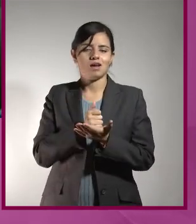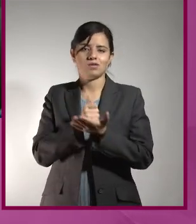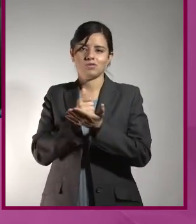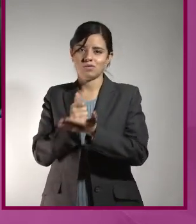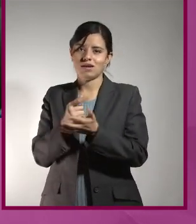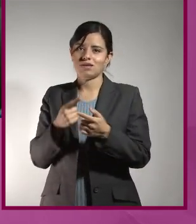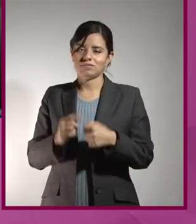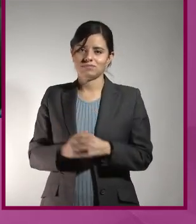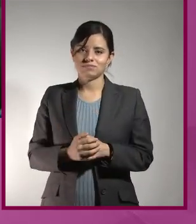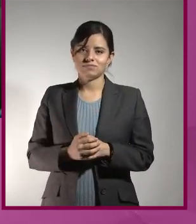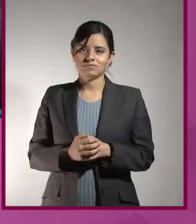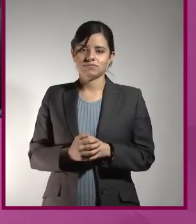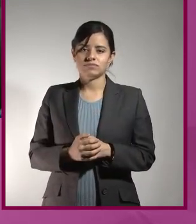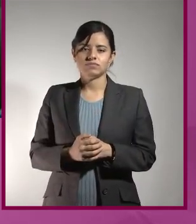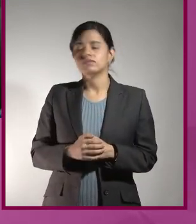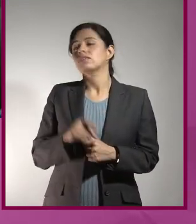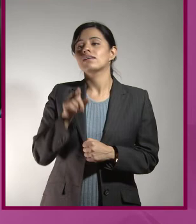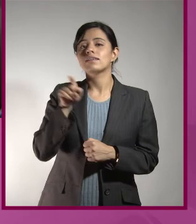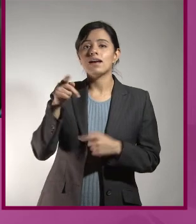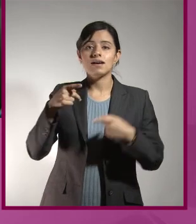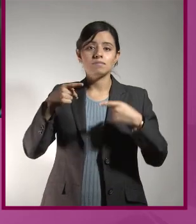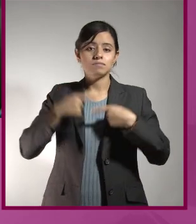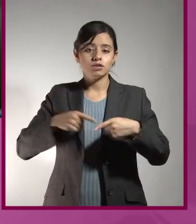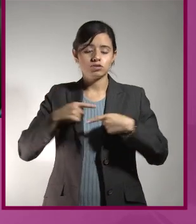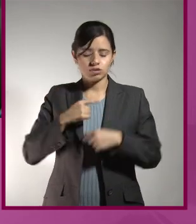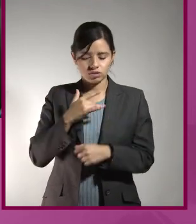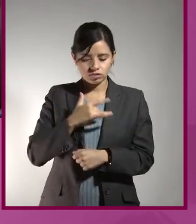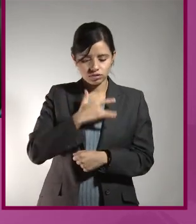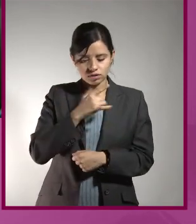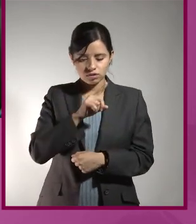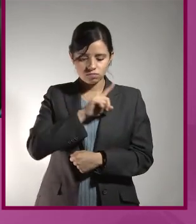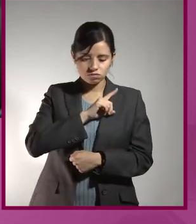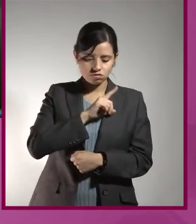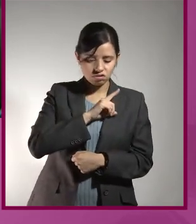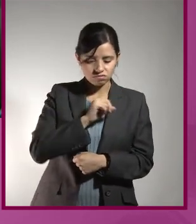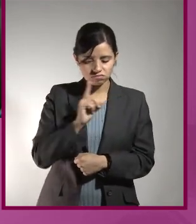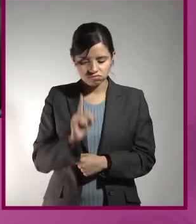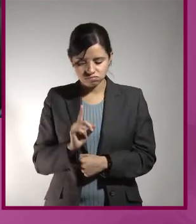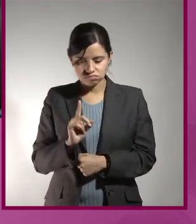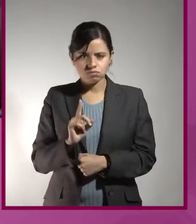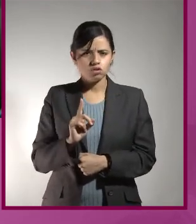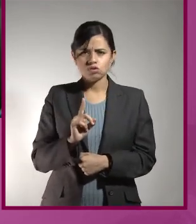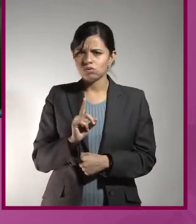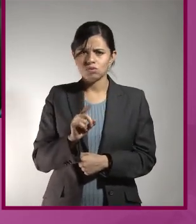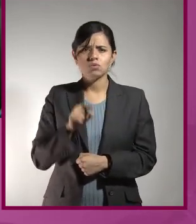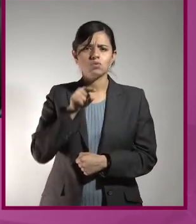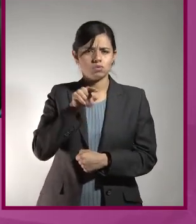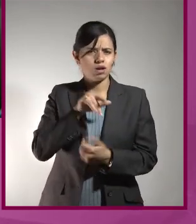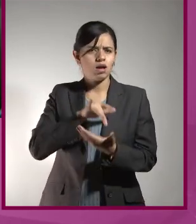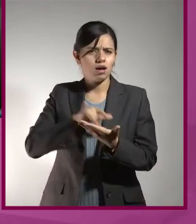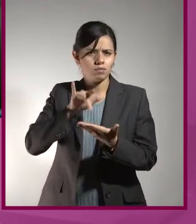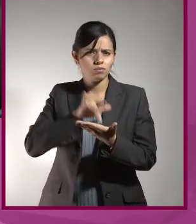diferencia para que esa persona no se sienta sola o solo.